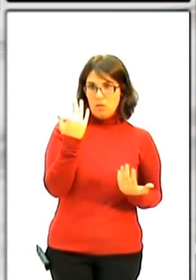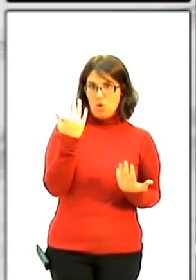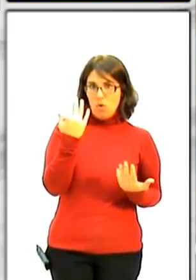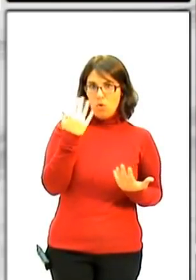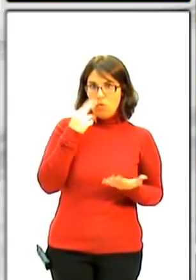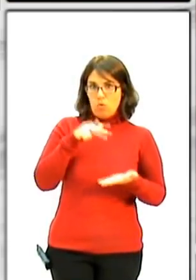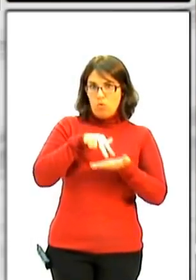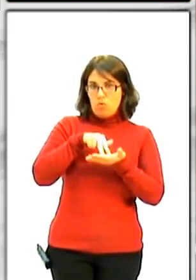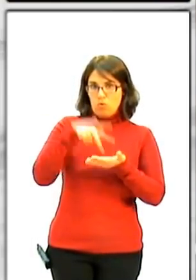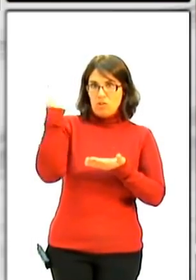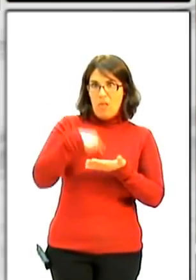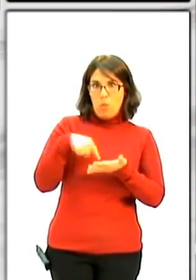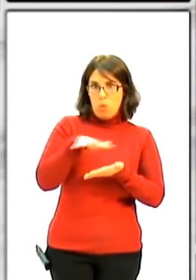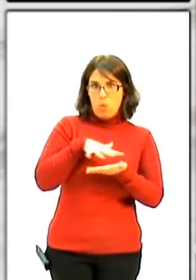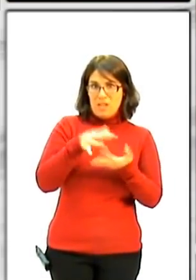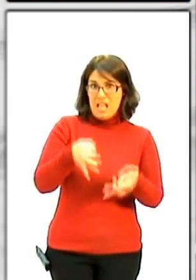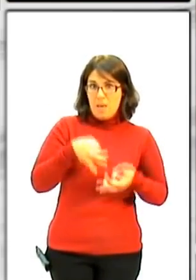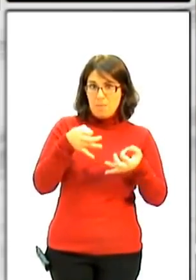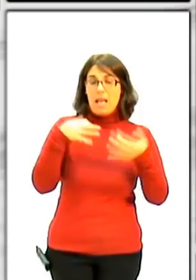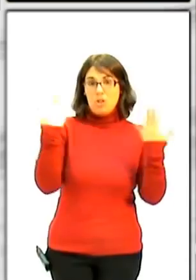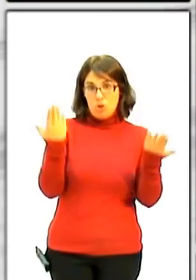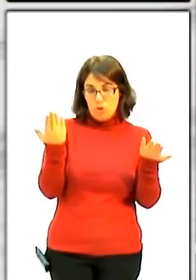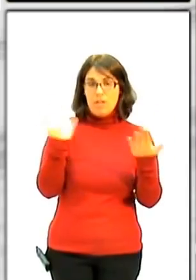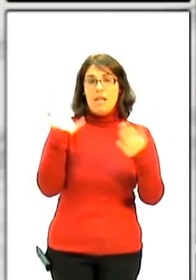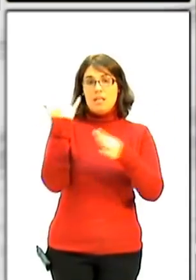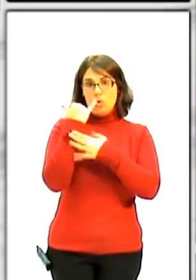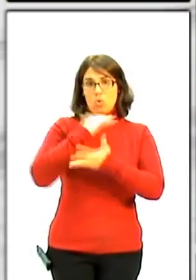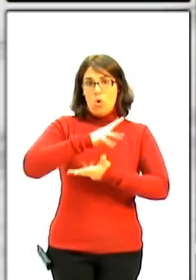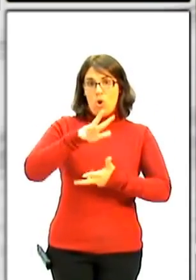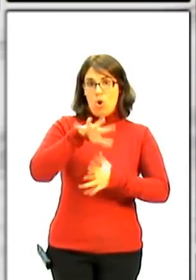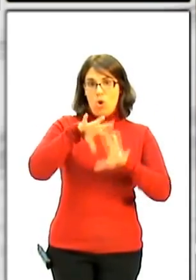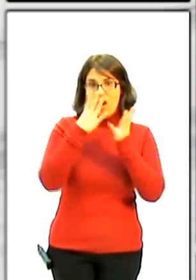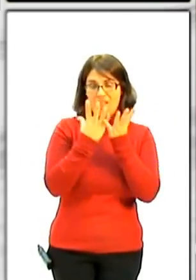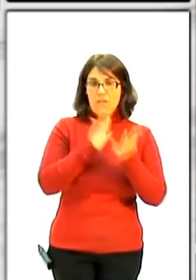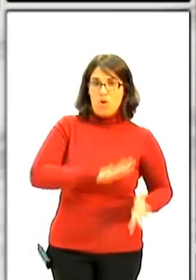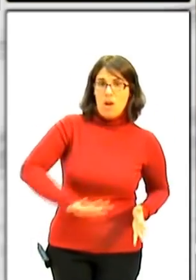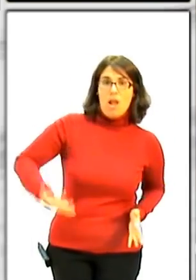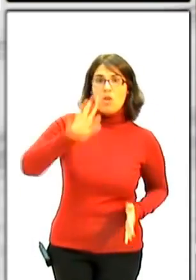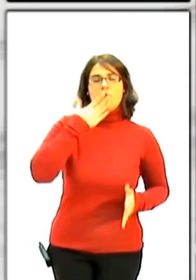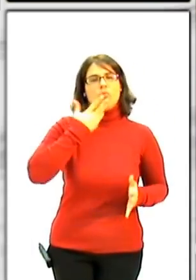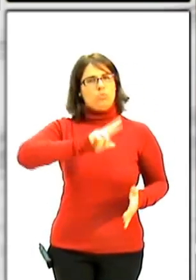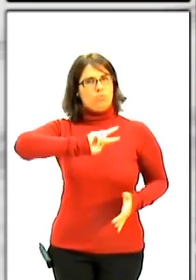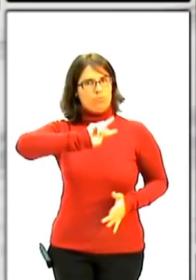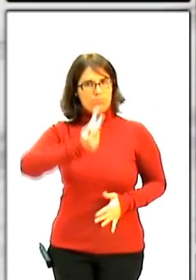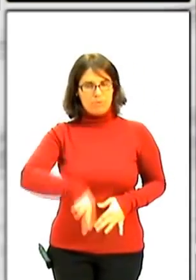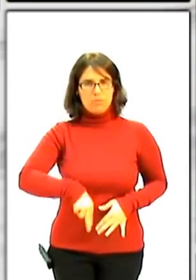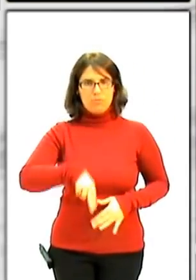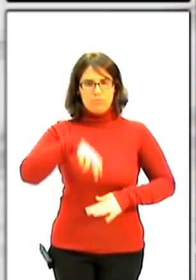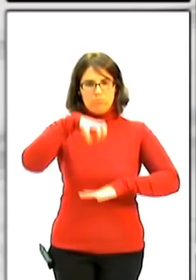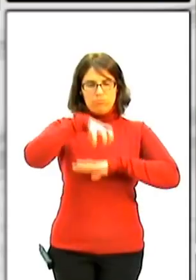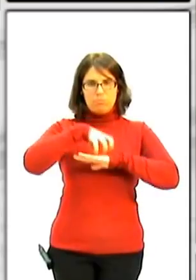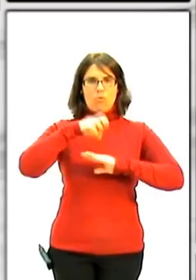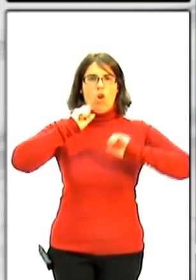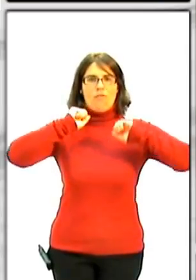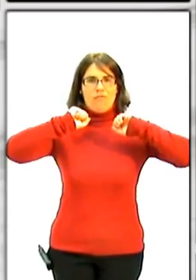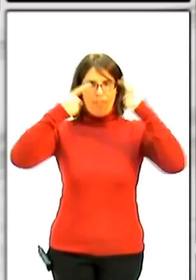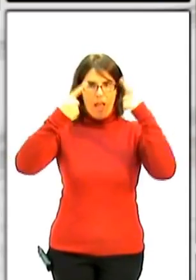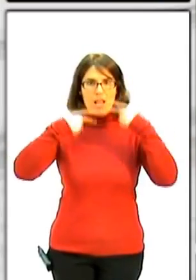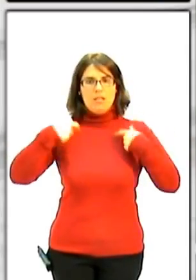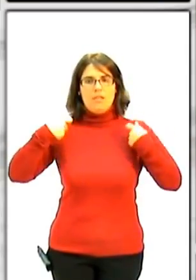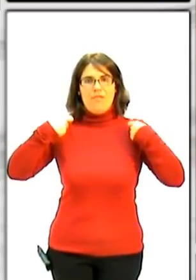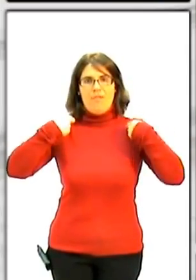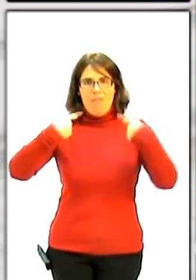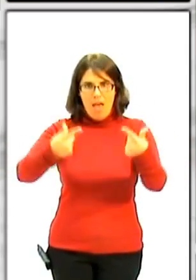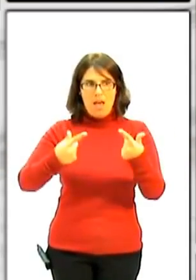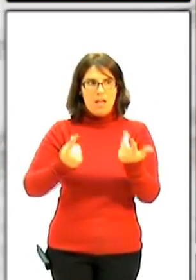localizado, pues el Instituto Geográfico Nacional, como organismo oficial que proporciona